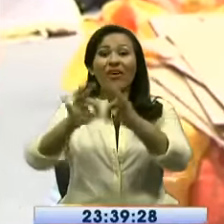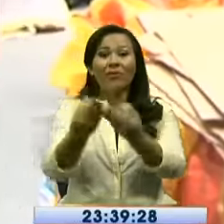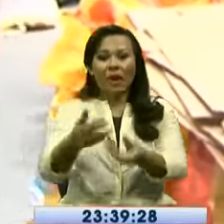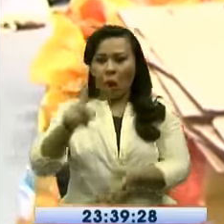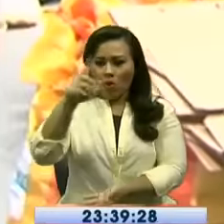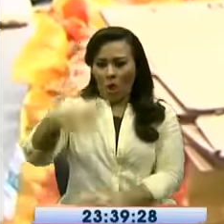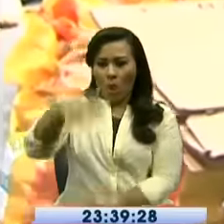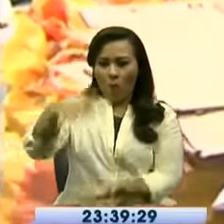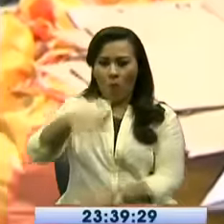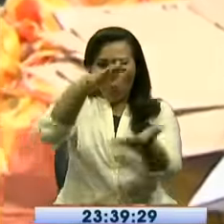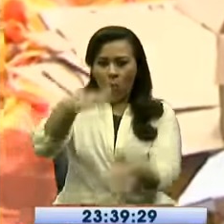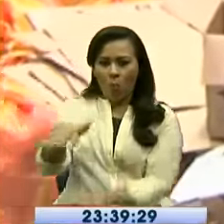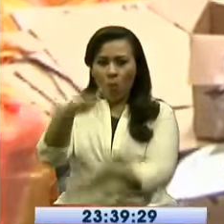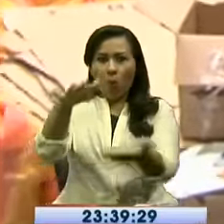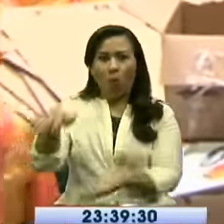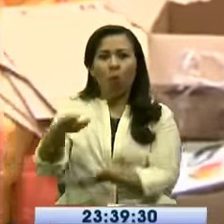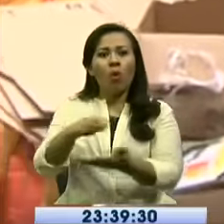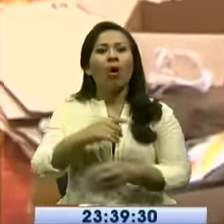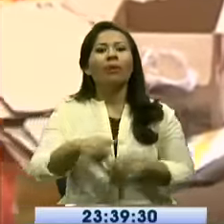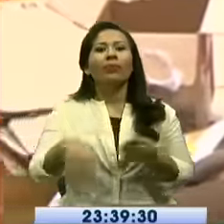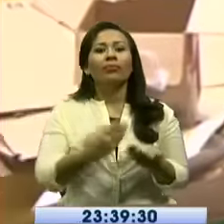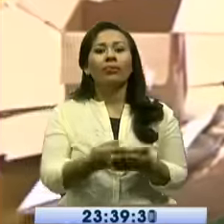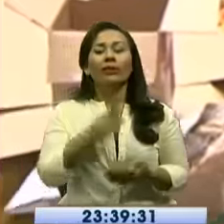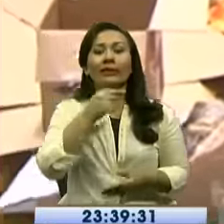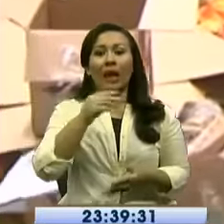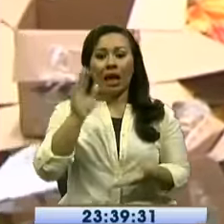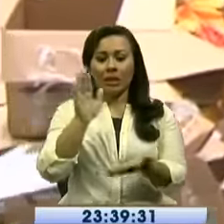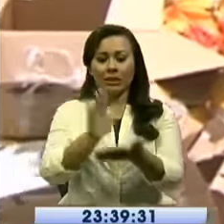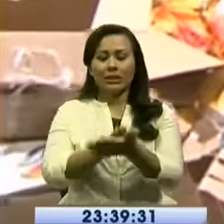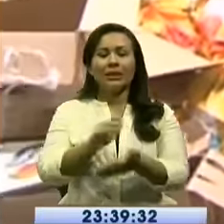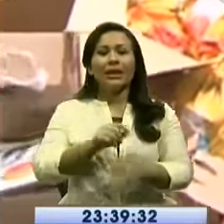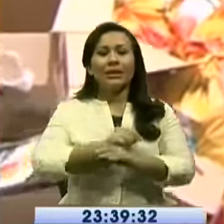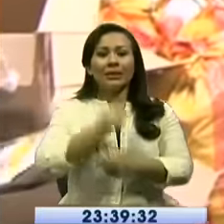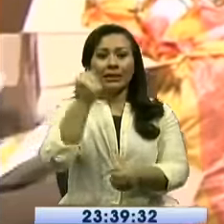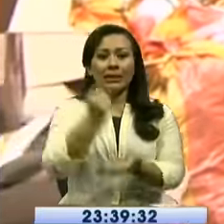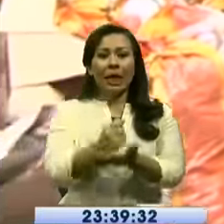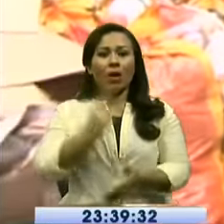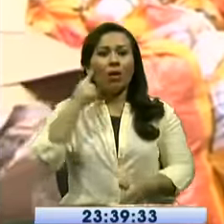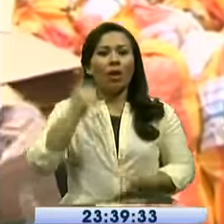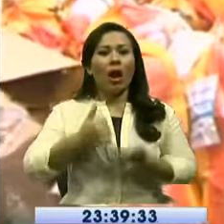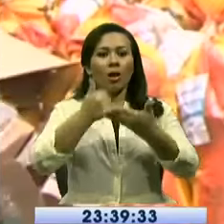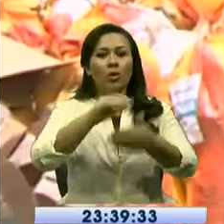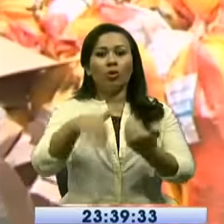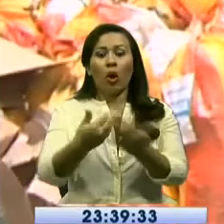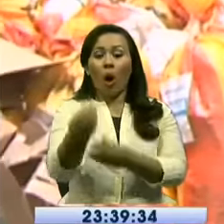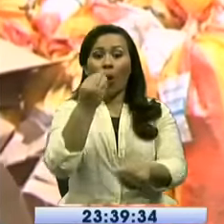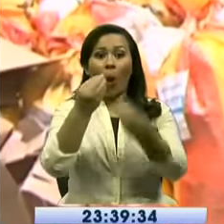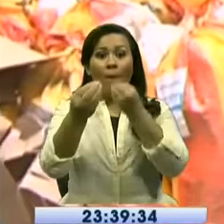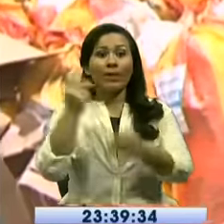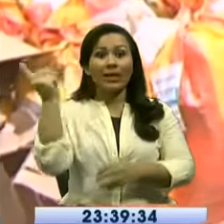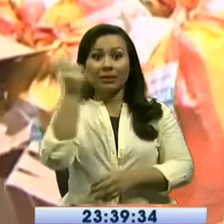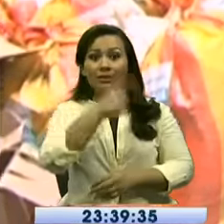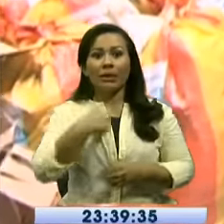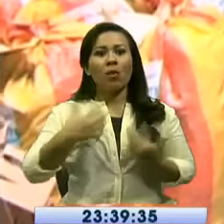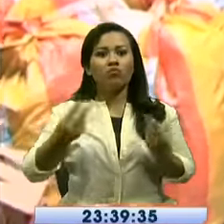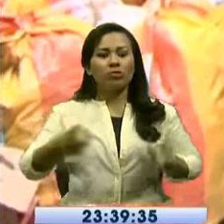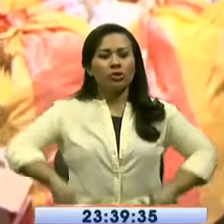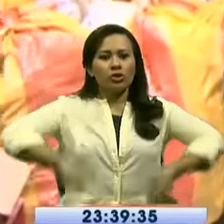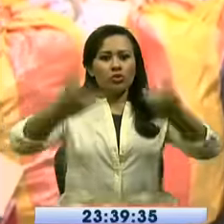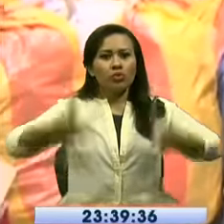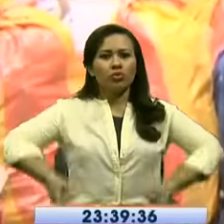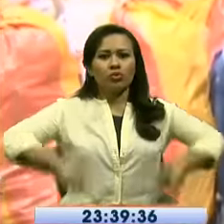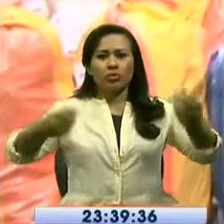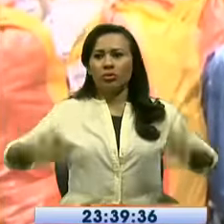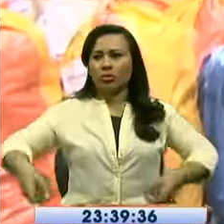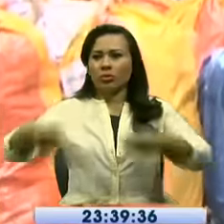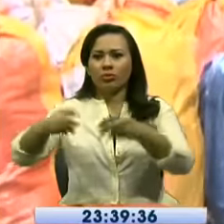las personas que más lo necesitan. Ahí está ya el sello de ayuda humanitaria. Estos son alimentos no perecibles, los que están ya en estos sacos.